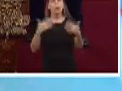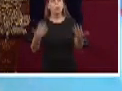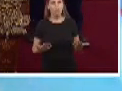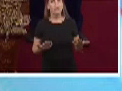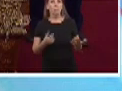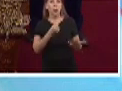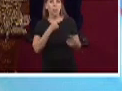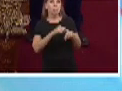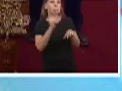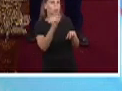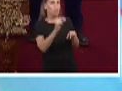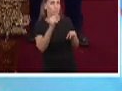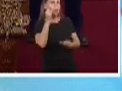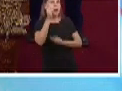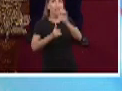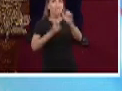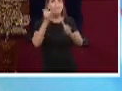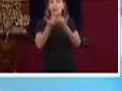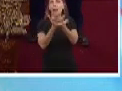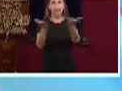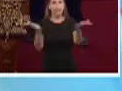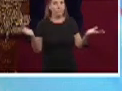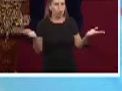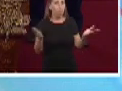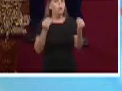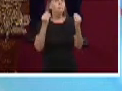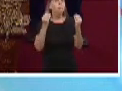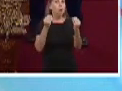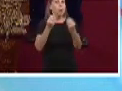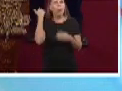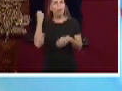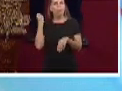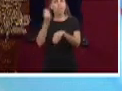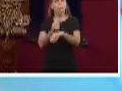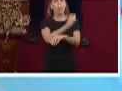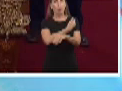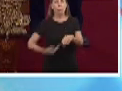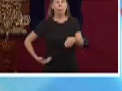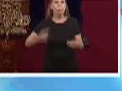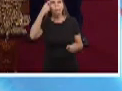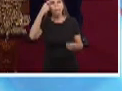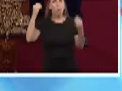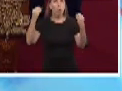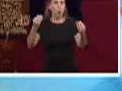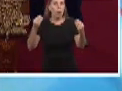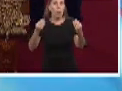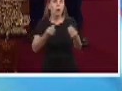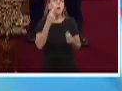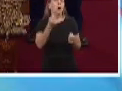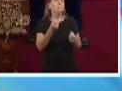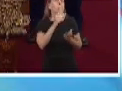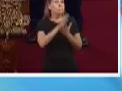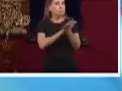ya perdió. O sea, vos tenés mucha capacidad ociosa hoy en la economía argentina, producto de la recesión. Y esta fuerte